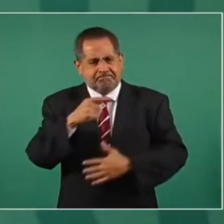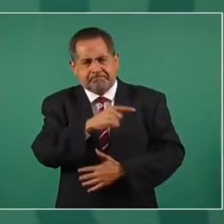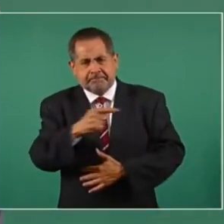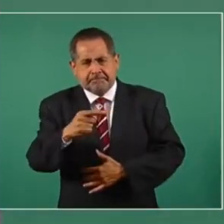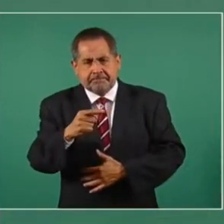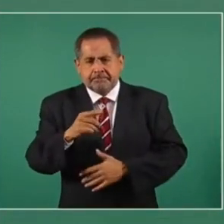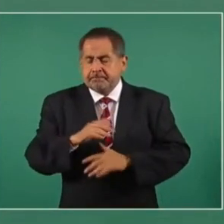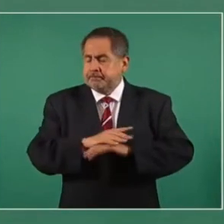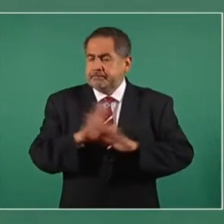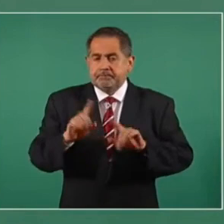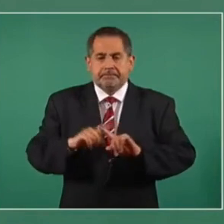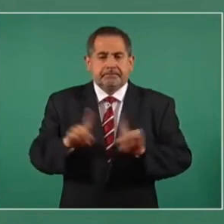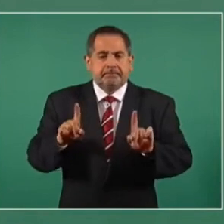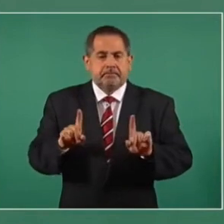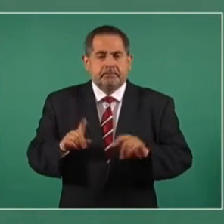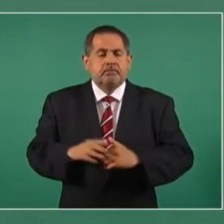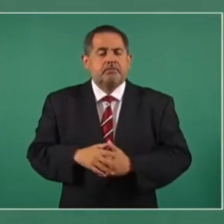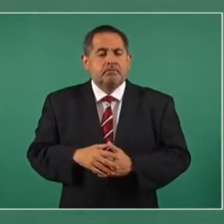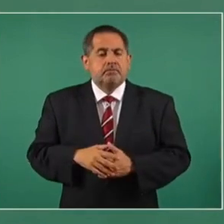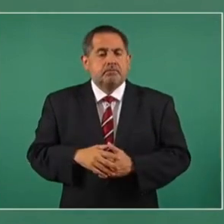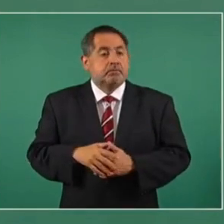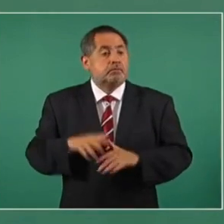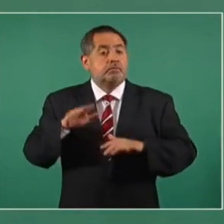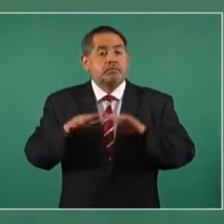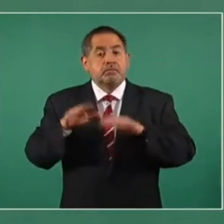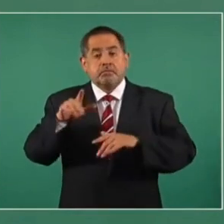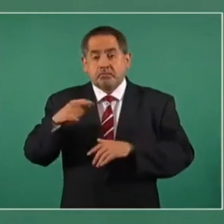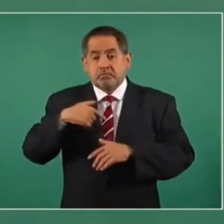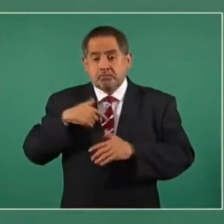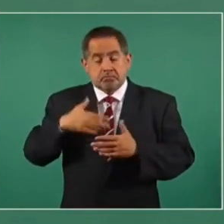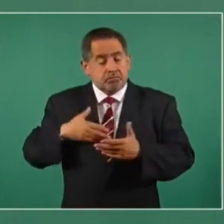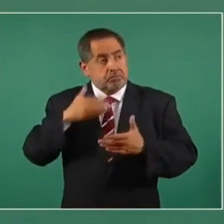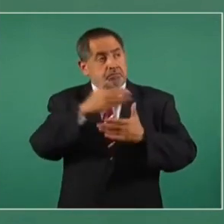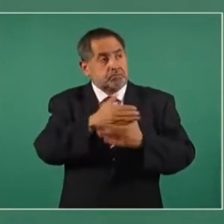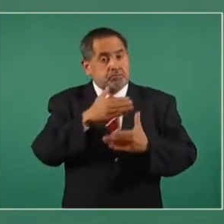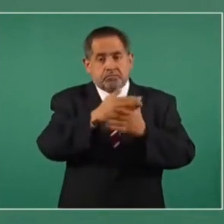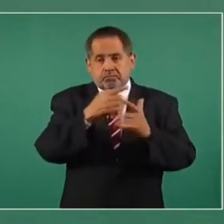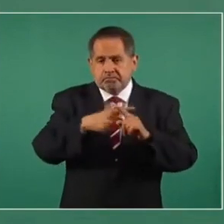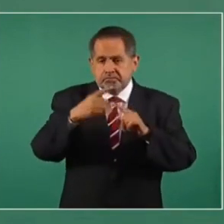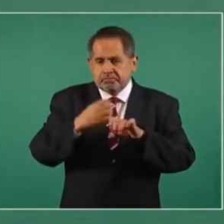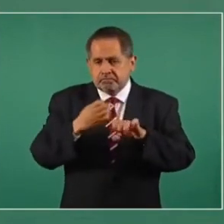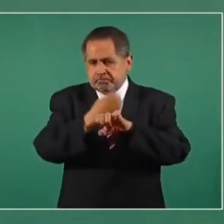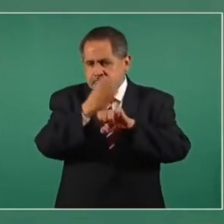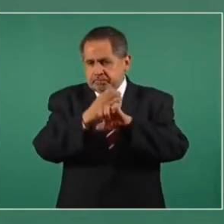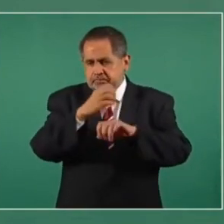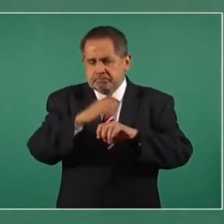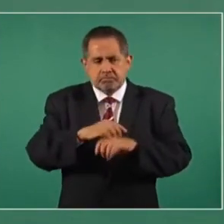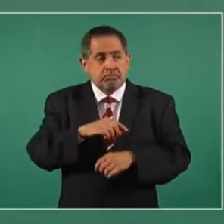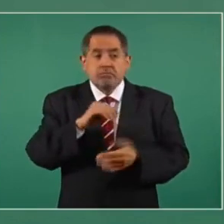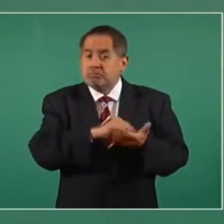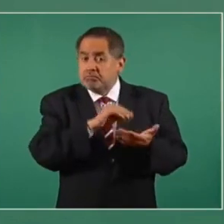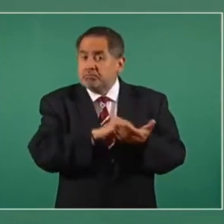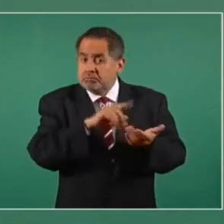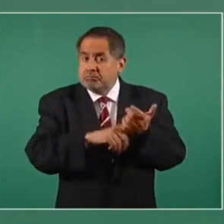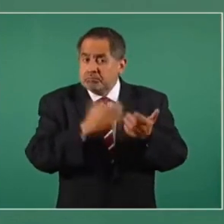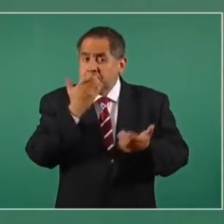Entonces, ahora es distinto. A veces llegaba yo a estados porque se quedó esa práctica, ¿no?